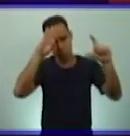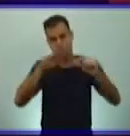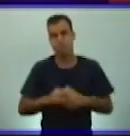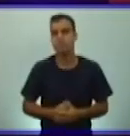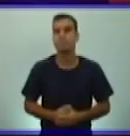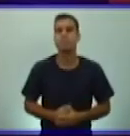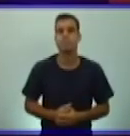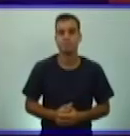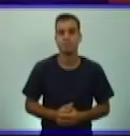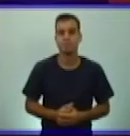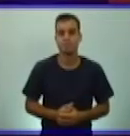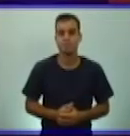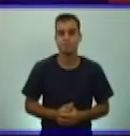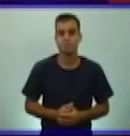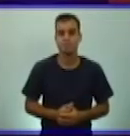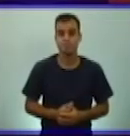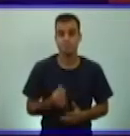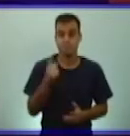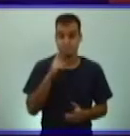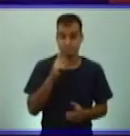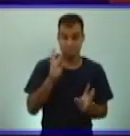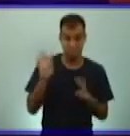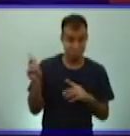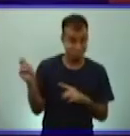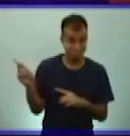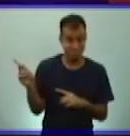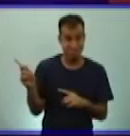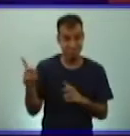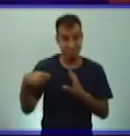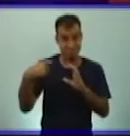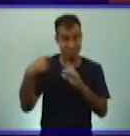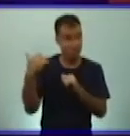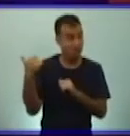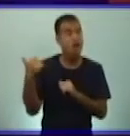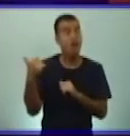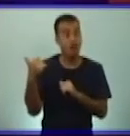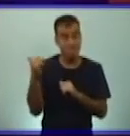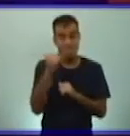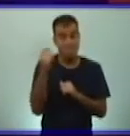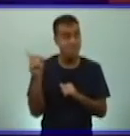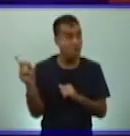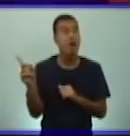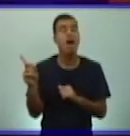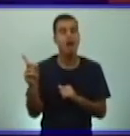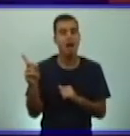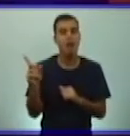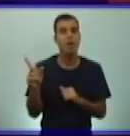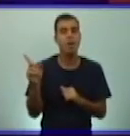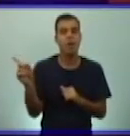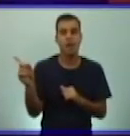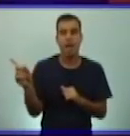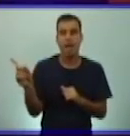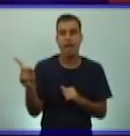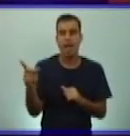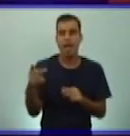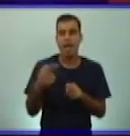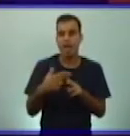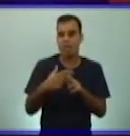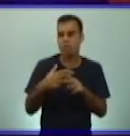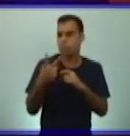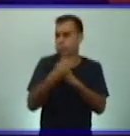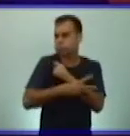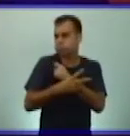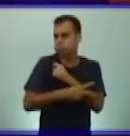si pudieron escuchar, la canción que habíamos puesto de fondo es Cuba, Isla Bella, del grupo Los Orichas. Una canción que habla de muchos rasgos